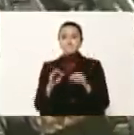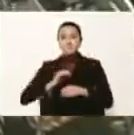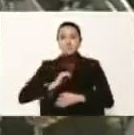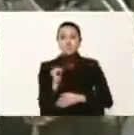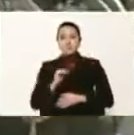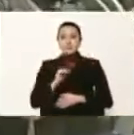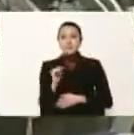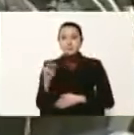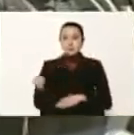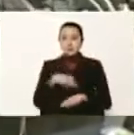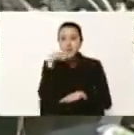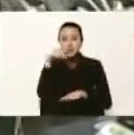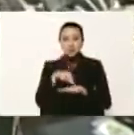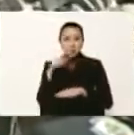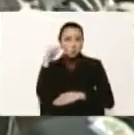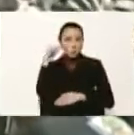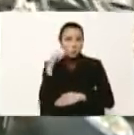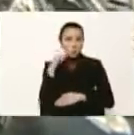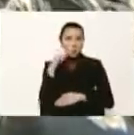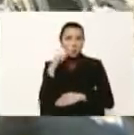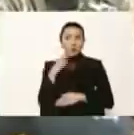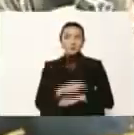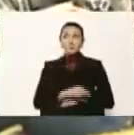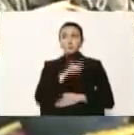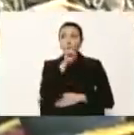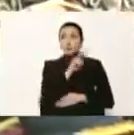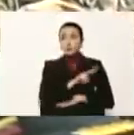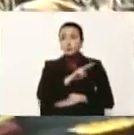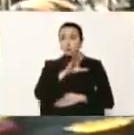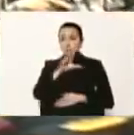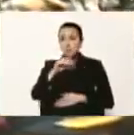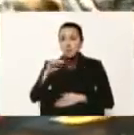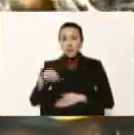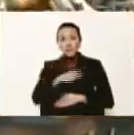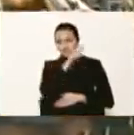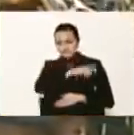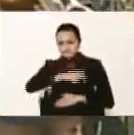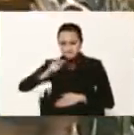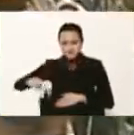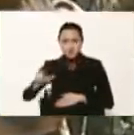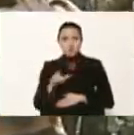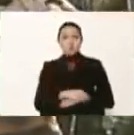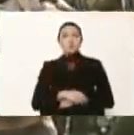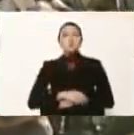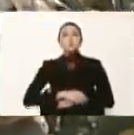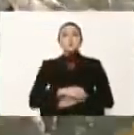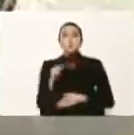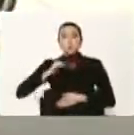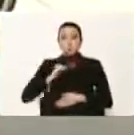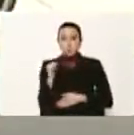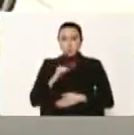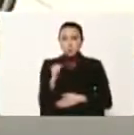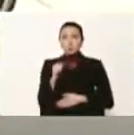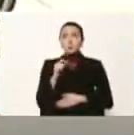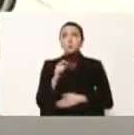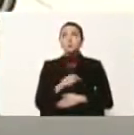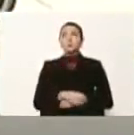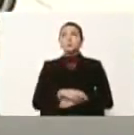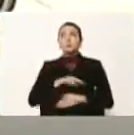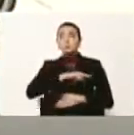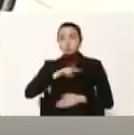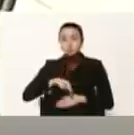Nacional Bolivariana. Tenemos unos 200 personas también de funcionarios y funcionarias y